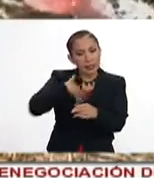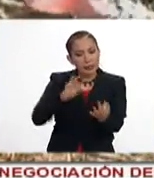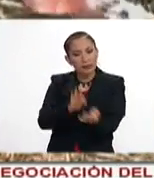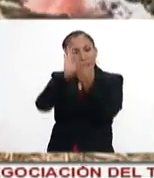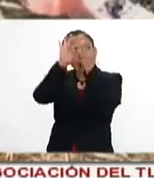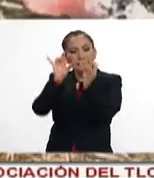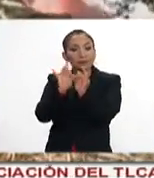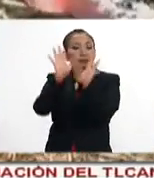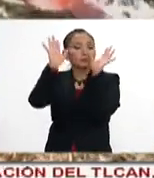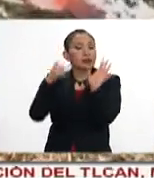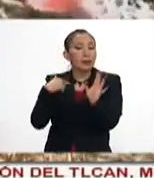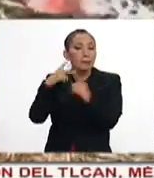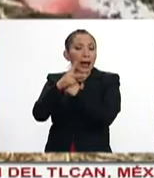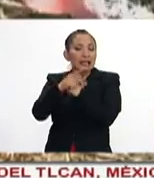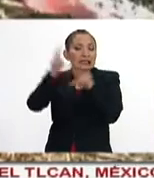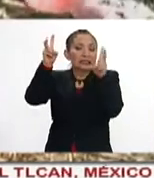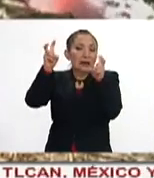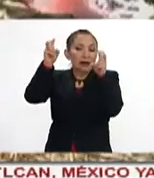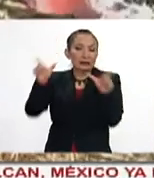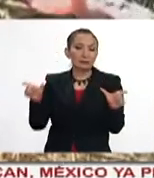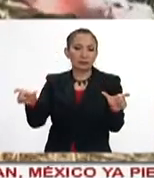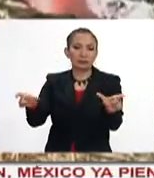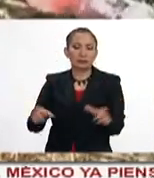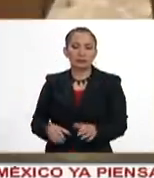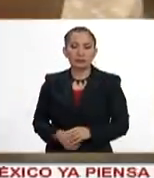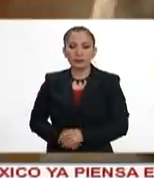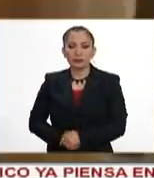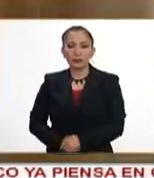frente a los retos que enfrenta el país en materia de seguridad.